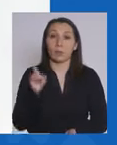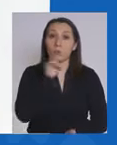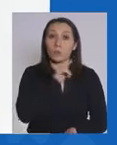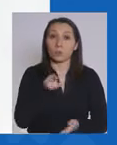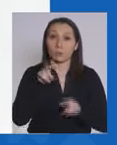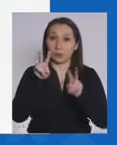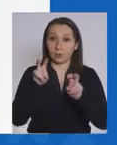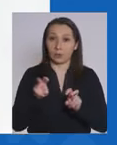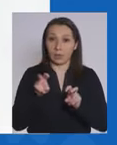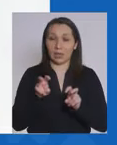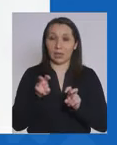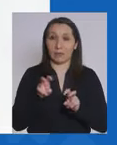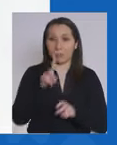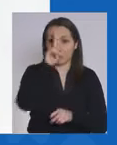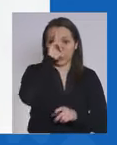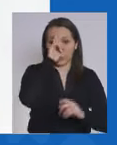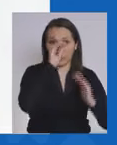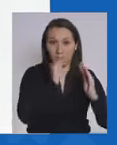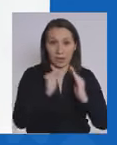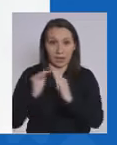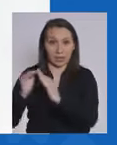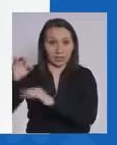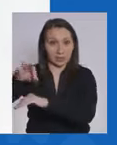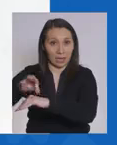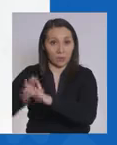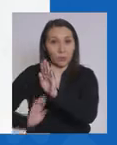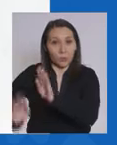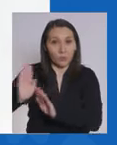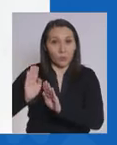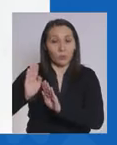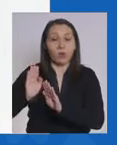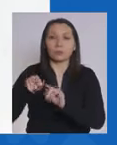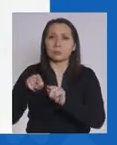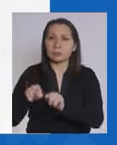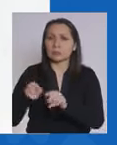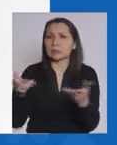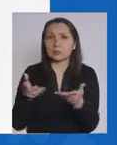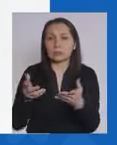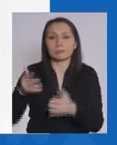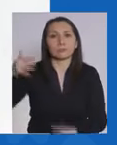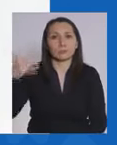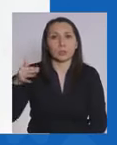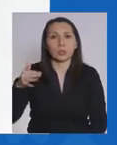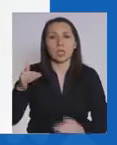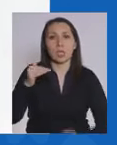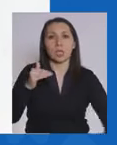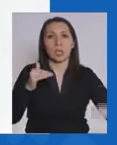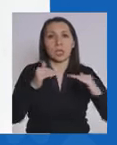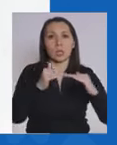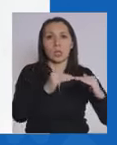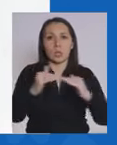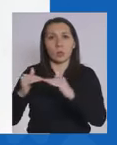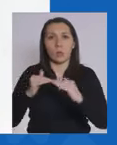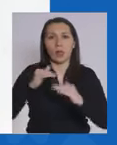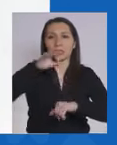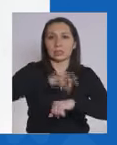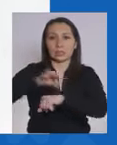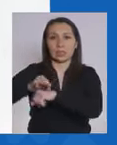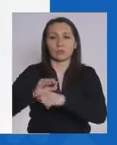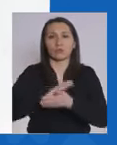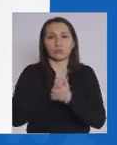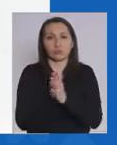en relación a las residencias sanitarias elemento fundamental de equidad sanitaria para que toda